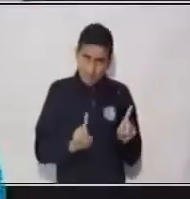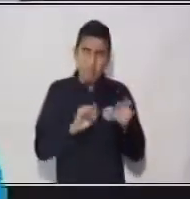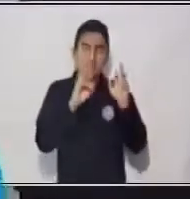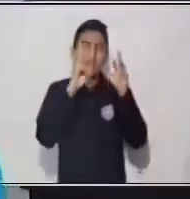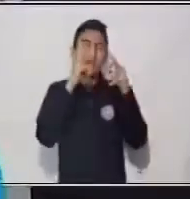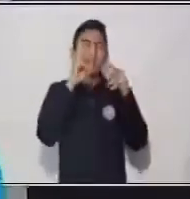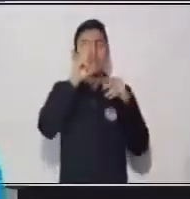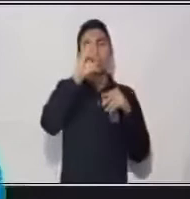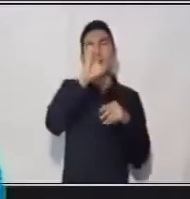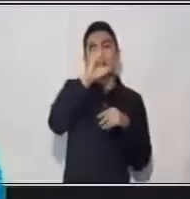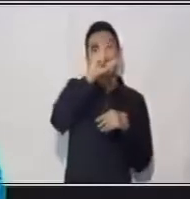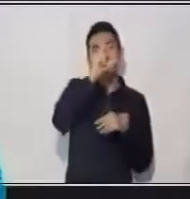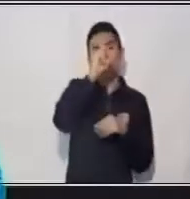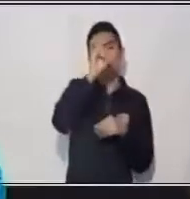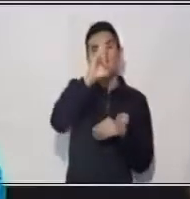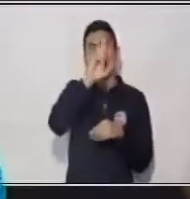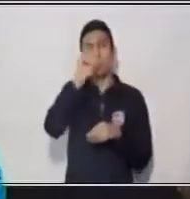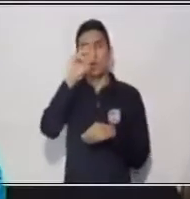El recorrido es